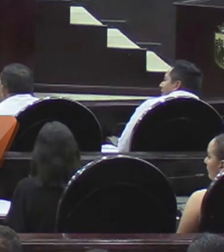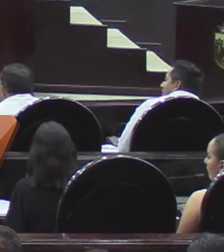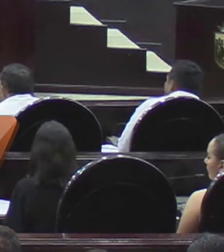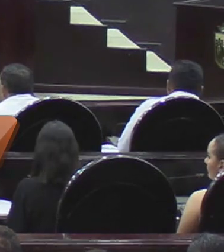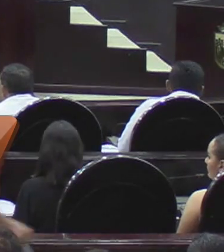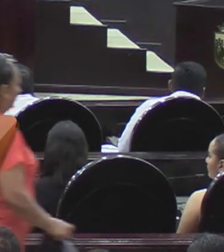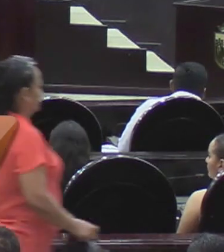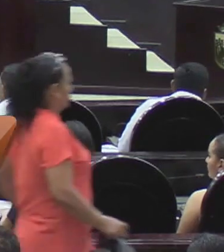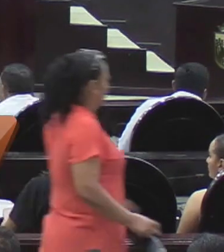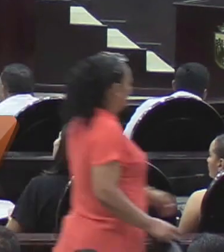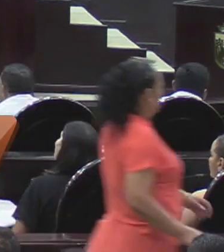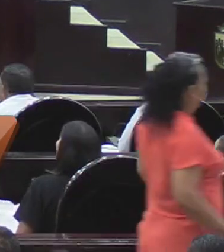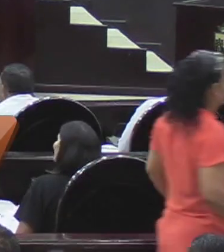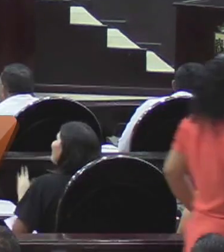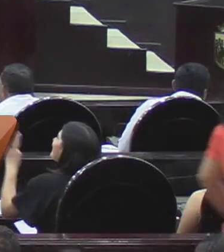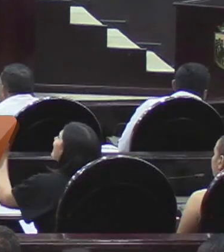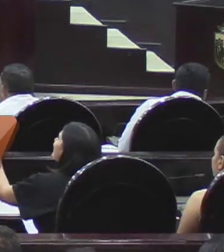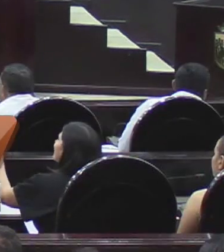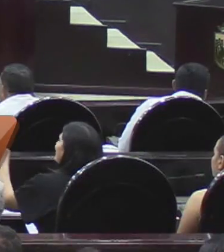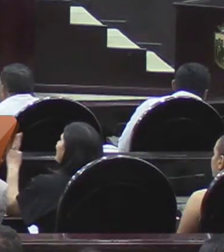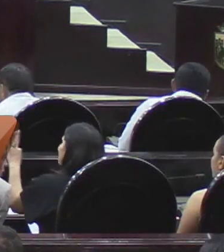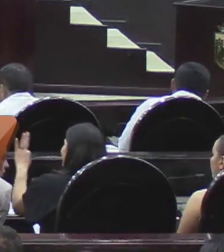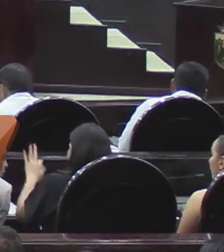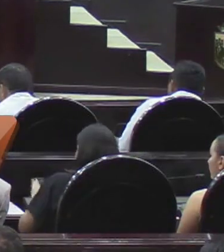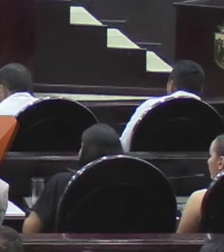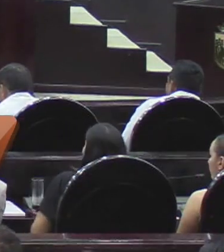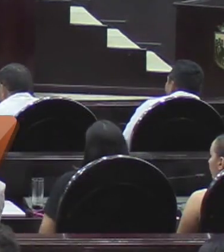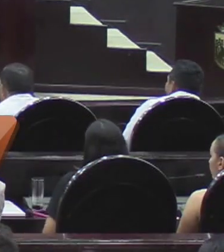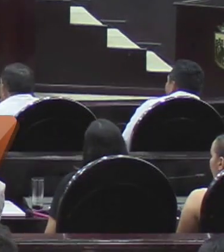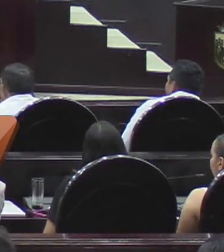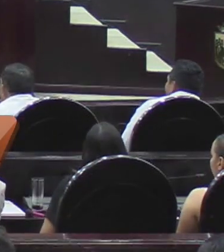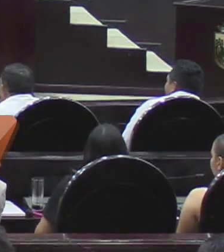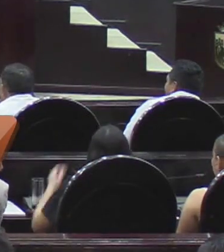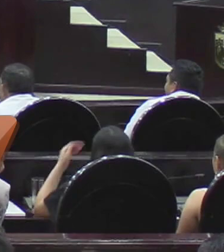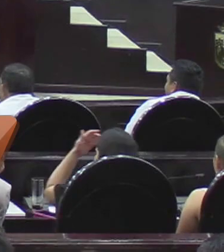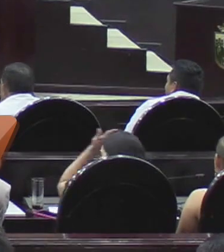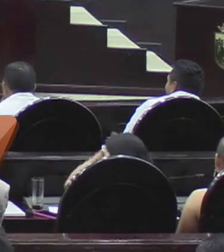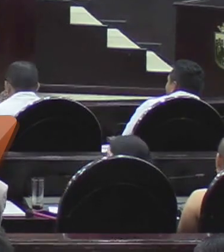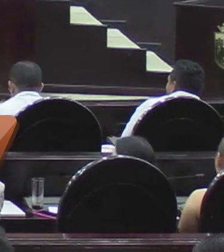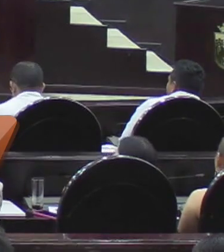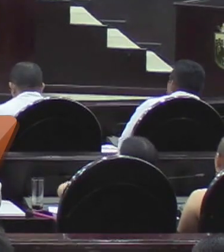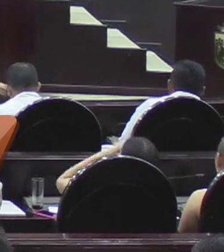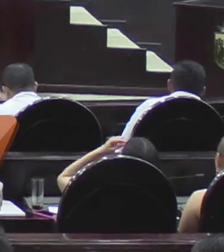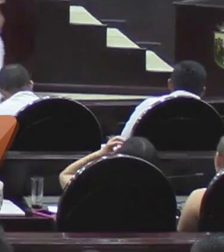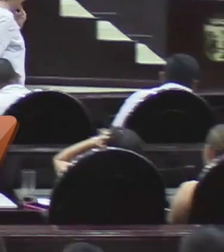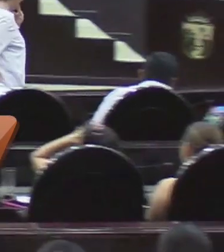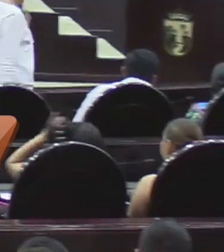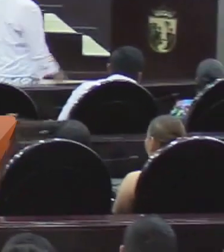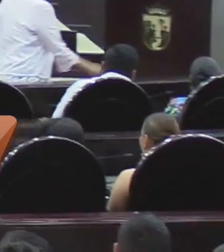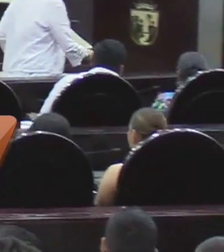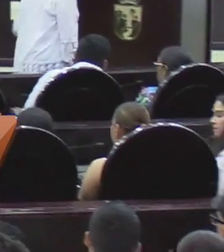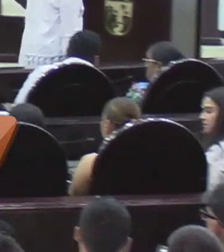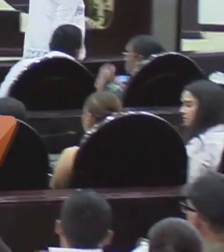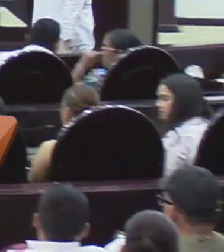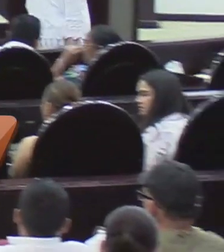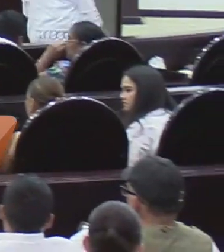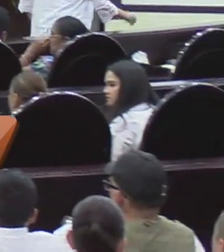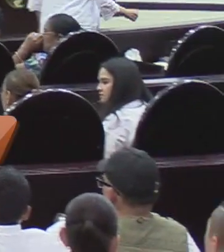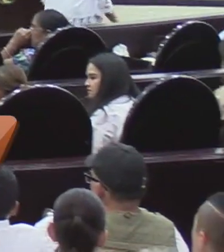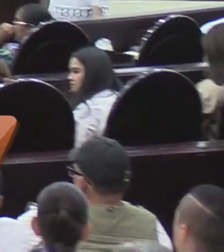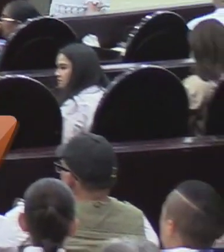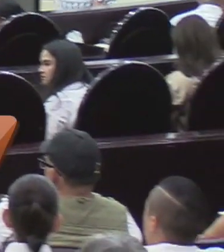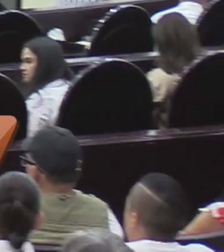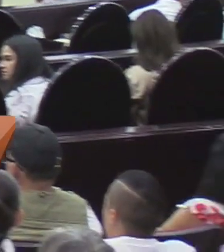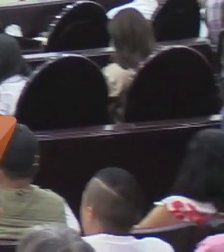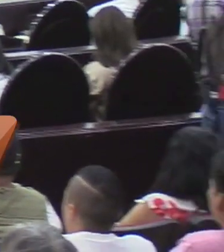esta presidencia tiene el uso de la palabra el diputado Isidro Obando Medina del partido Morena con el